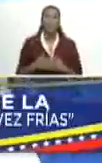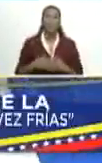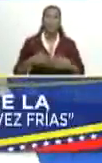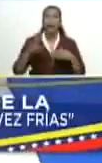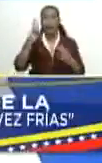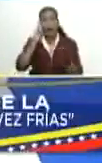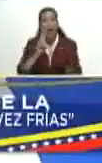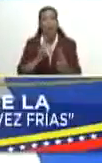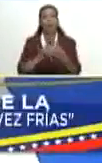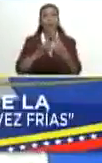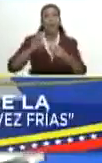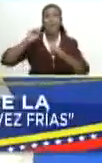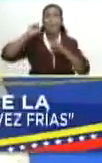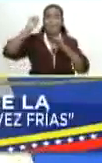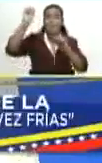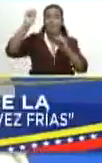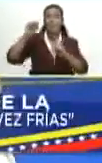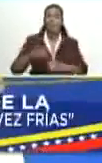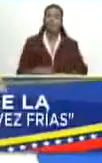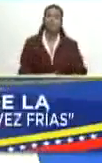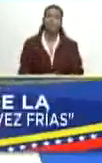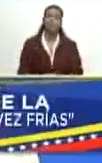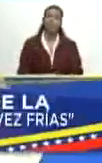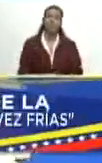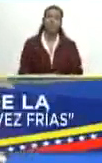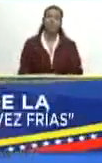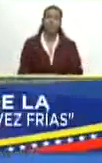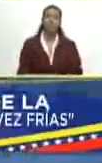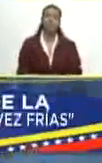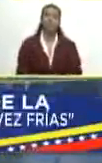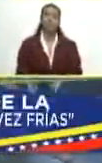la victoria siempre!